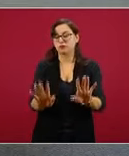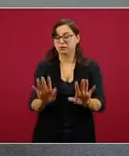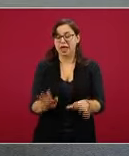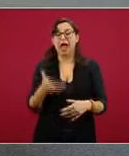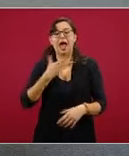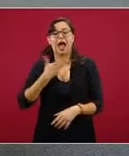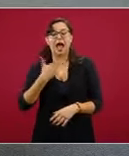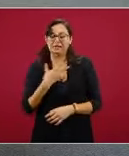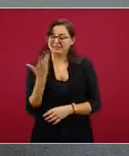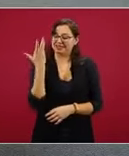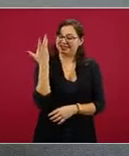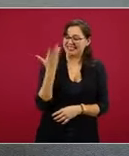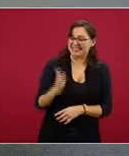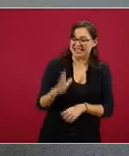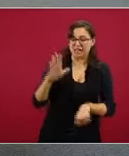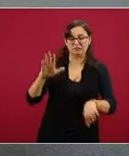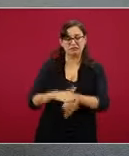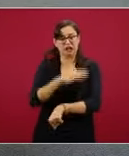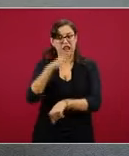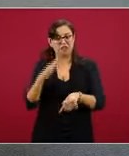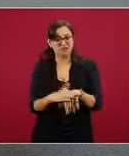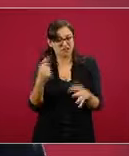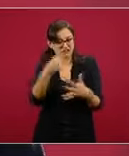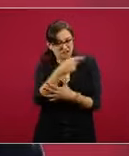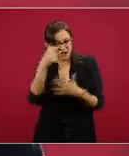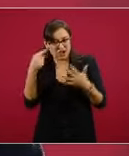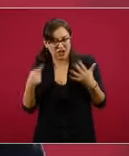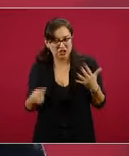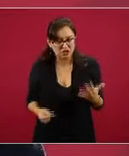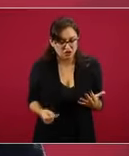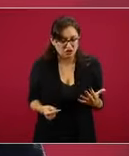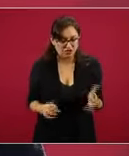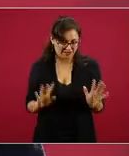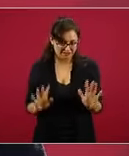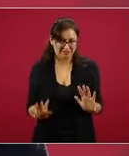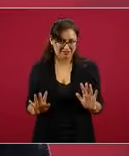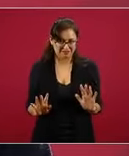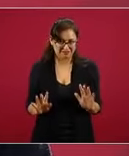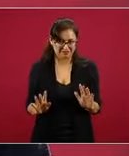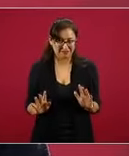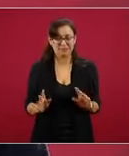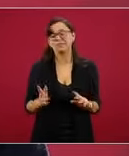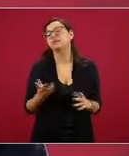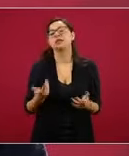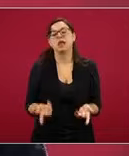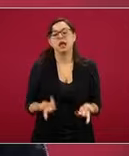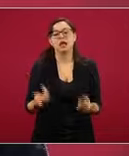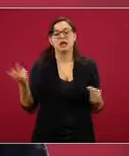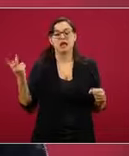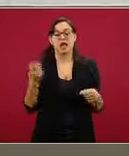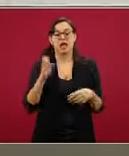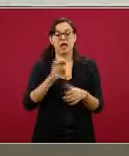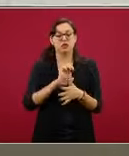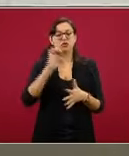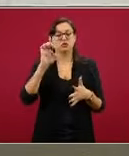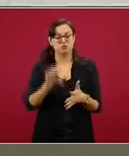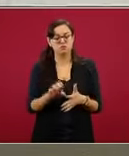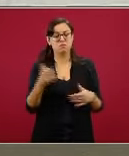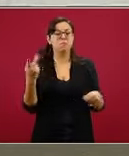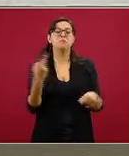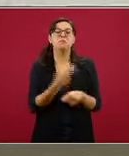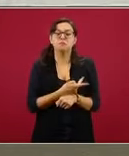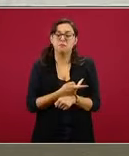de la curva epidémica, son 2 de los 10 indicadores, pero además del comportamiento previo puede haber